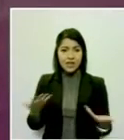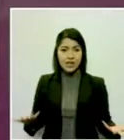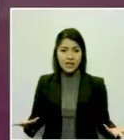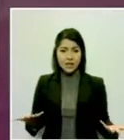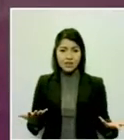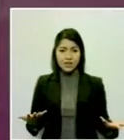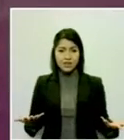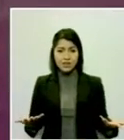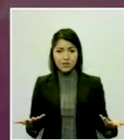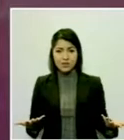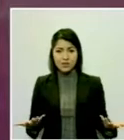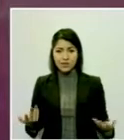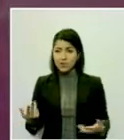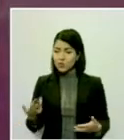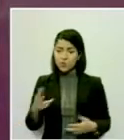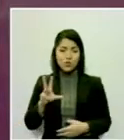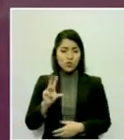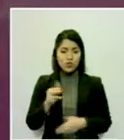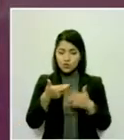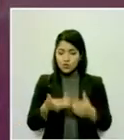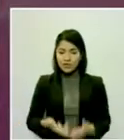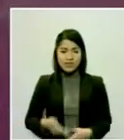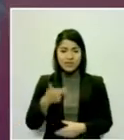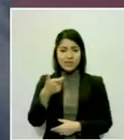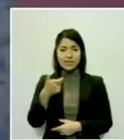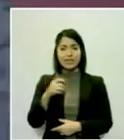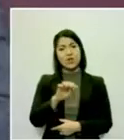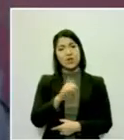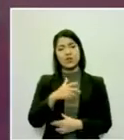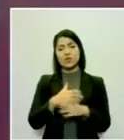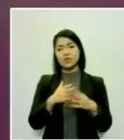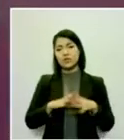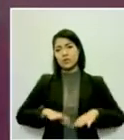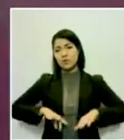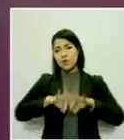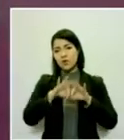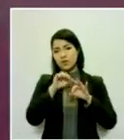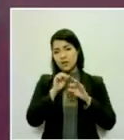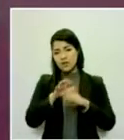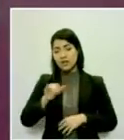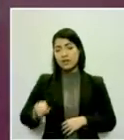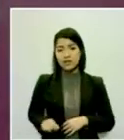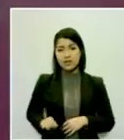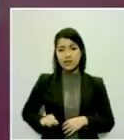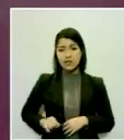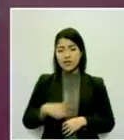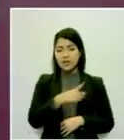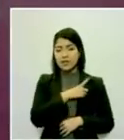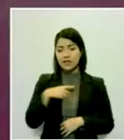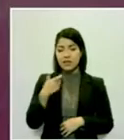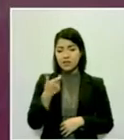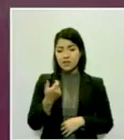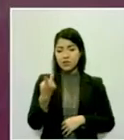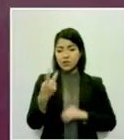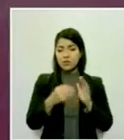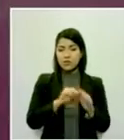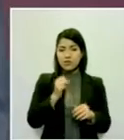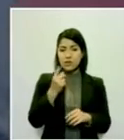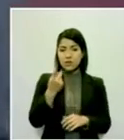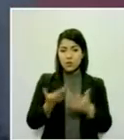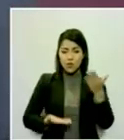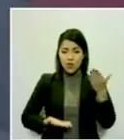así. Hay una cifra ahí muy interesante. A ver, vamos a ver el adeudo del 2021 para